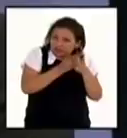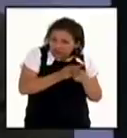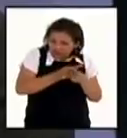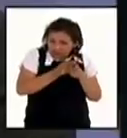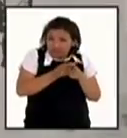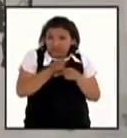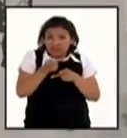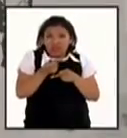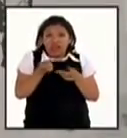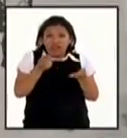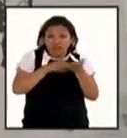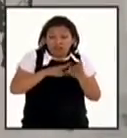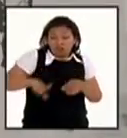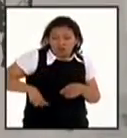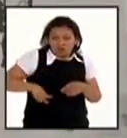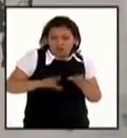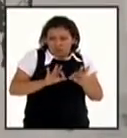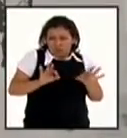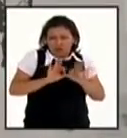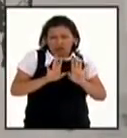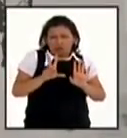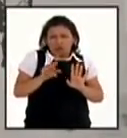en el gobierno, ¿no?